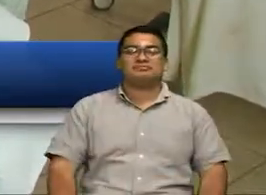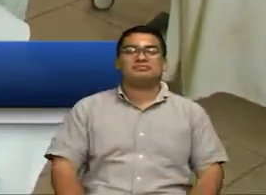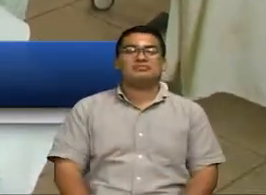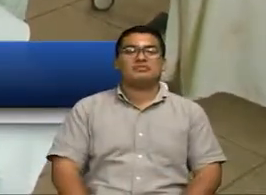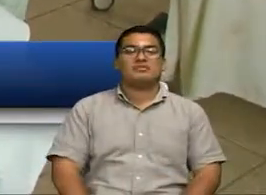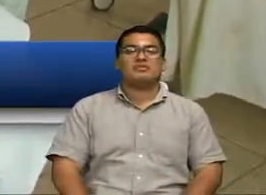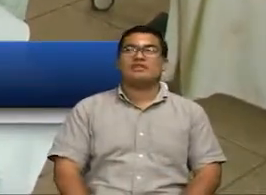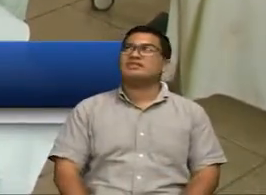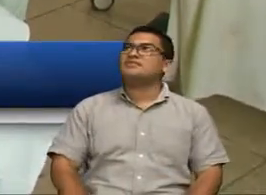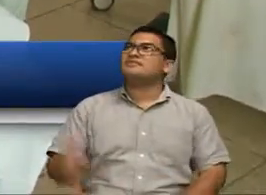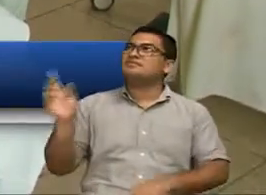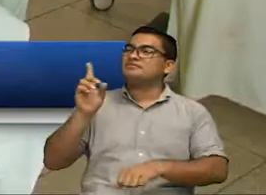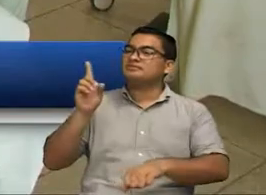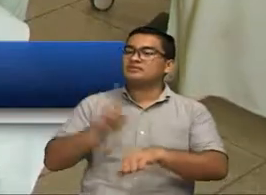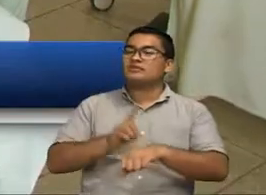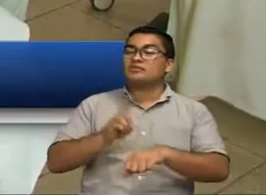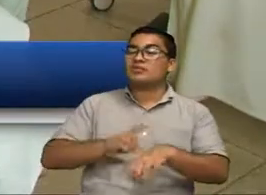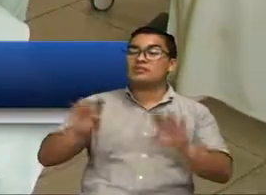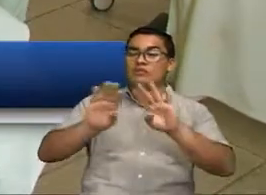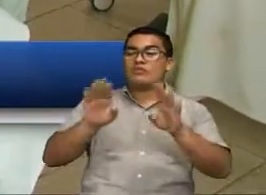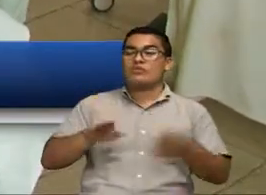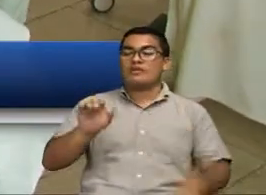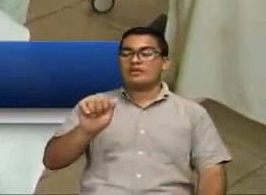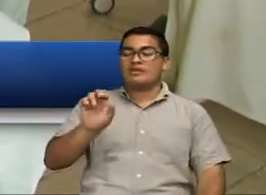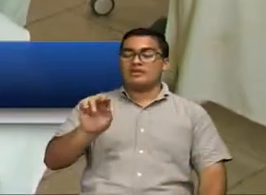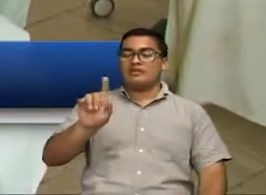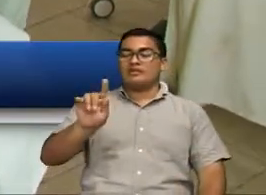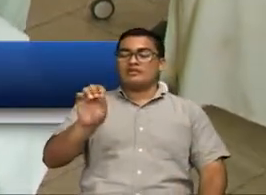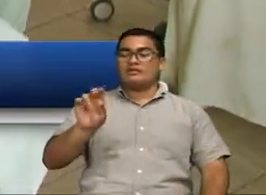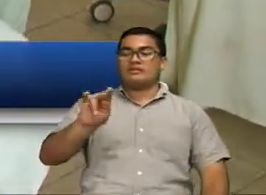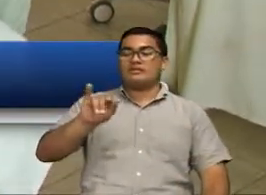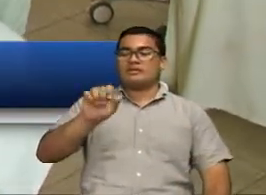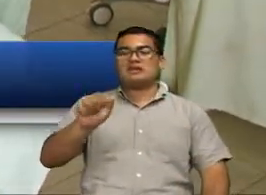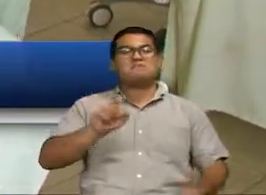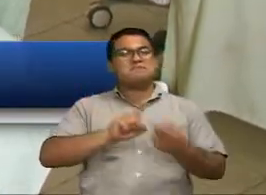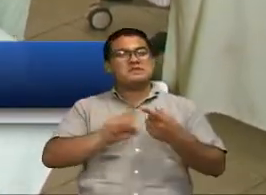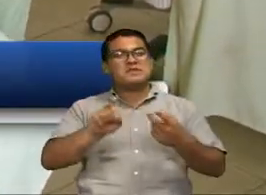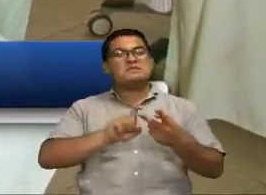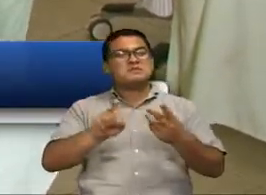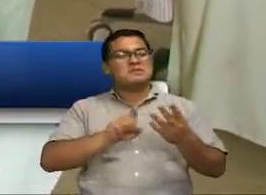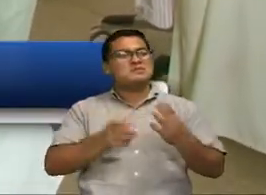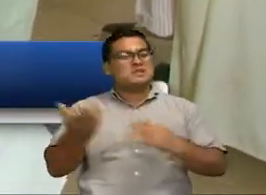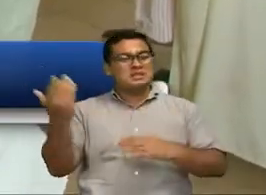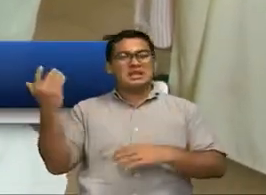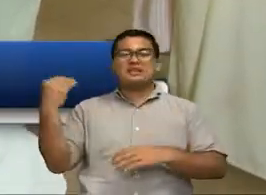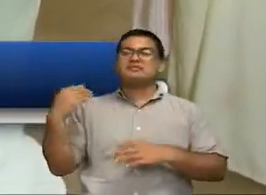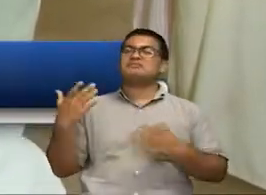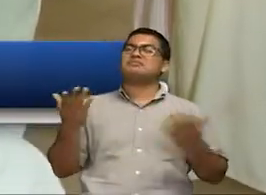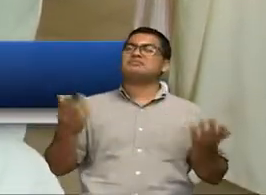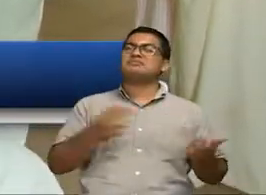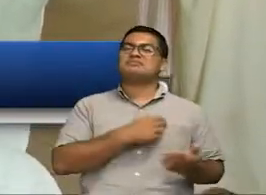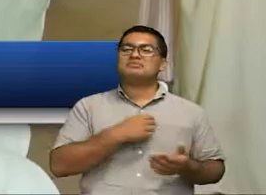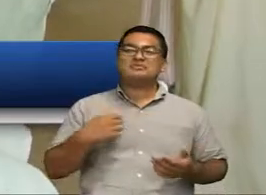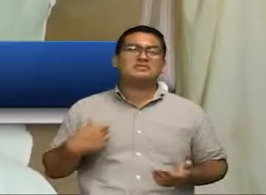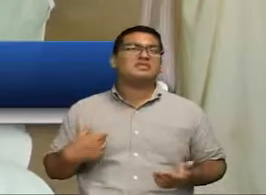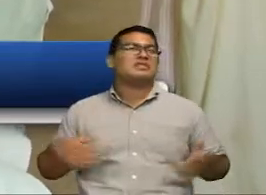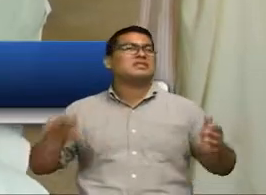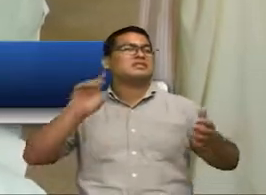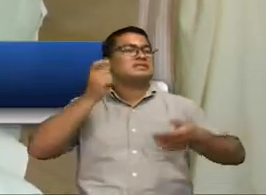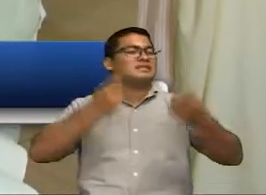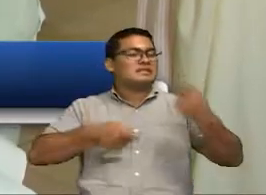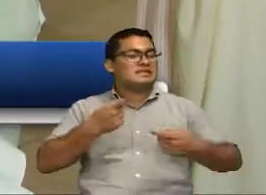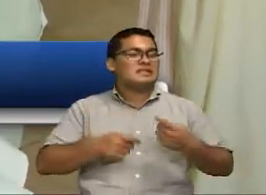nombre? Doctora Antonia Rizzo. En los últimos meses, ¿cuál ha sido esa posición? Usted me dijo un consolidado de